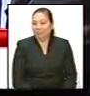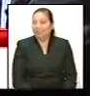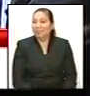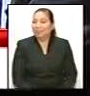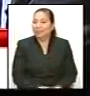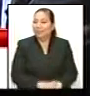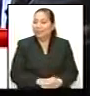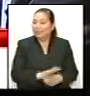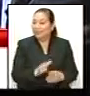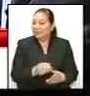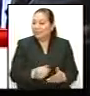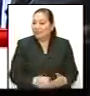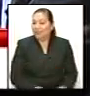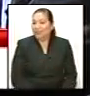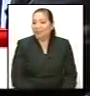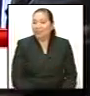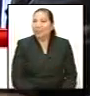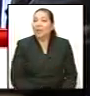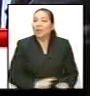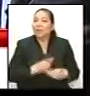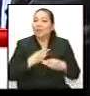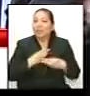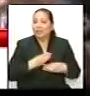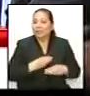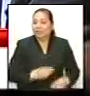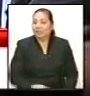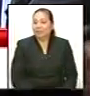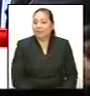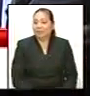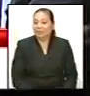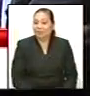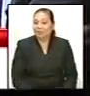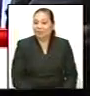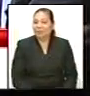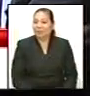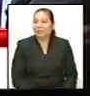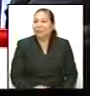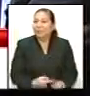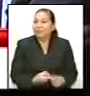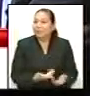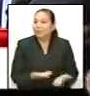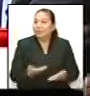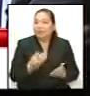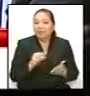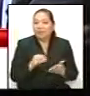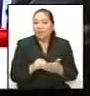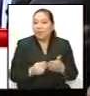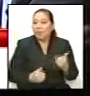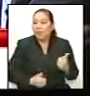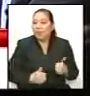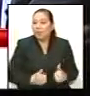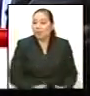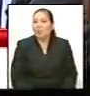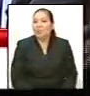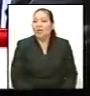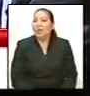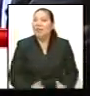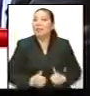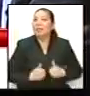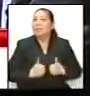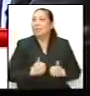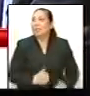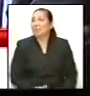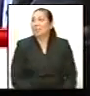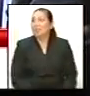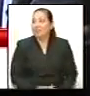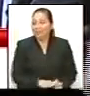acusado penalmente a algunos miembros de las Fuerzas Armadas por la desaparición de su hijo, por lo cual no sería un buen ejemplo de vida para la